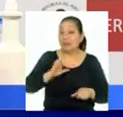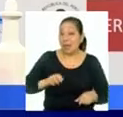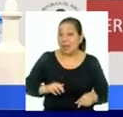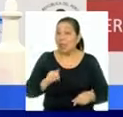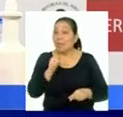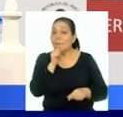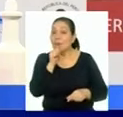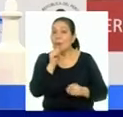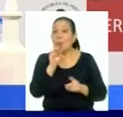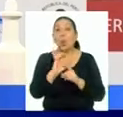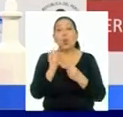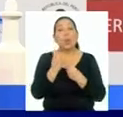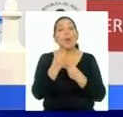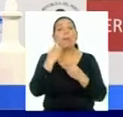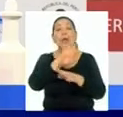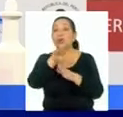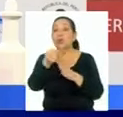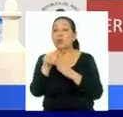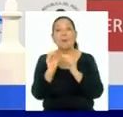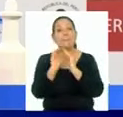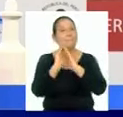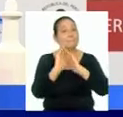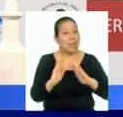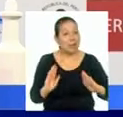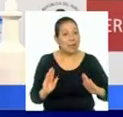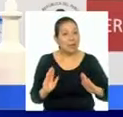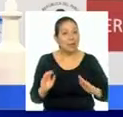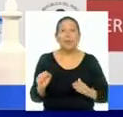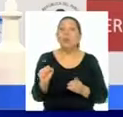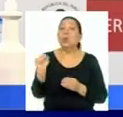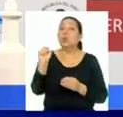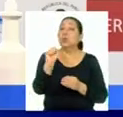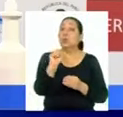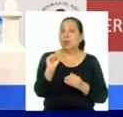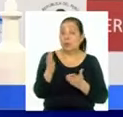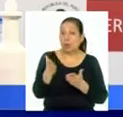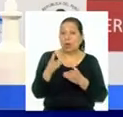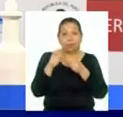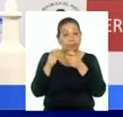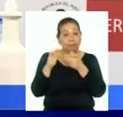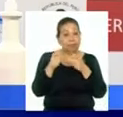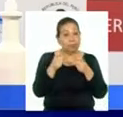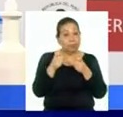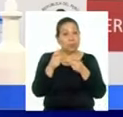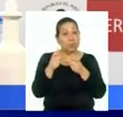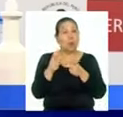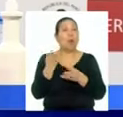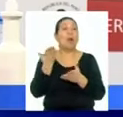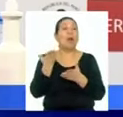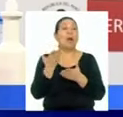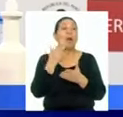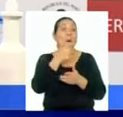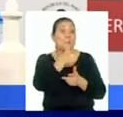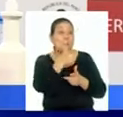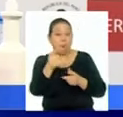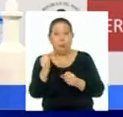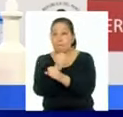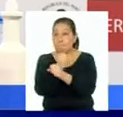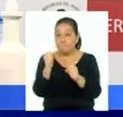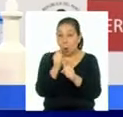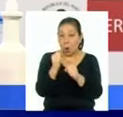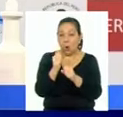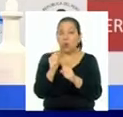de una cultura de paz. La Superintendencia Nacional de Control de Servicios de Seguridad, Armas, Municiones y Explosivos de